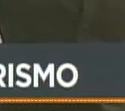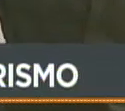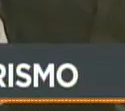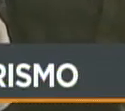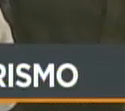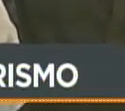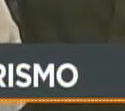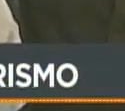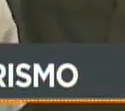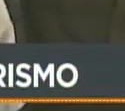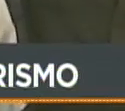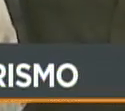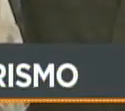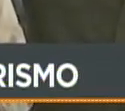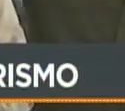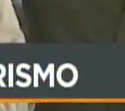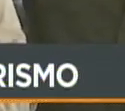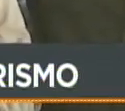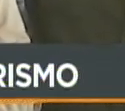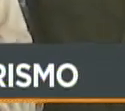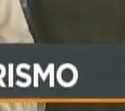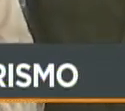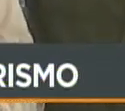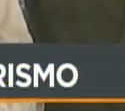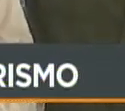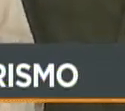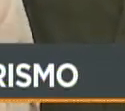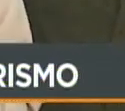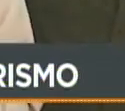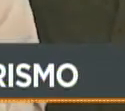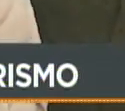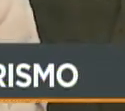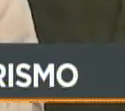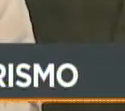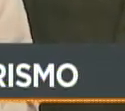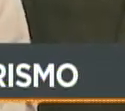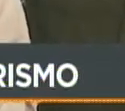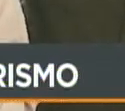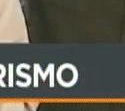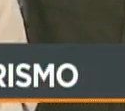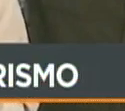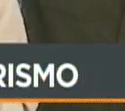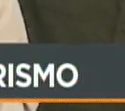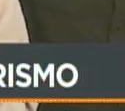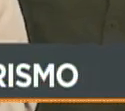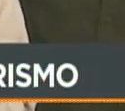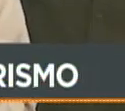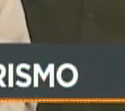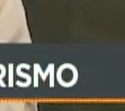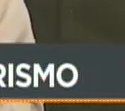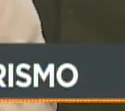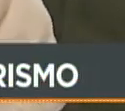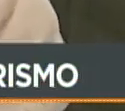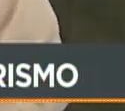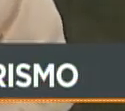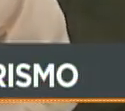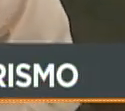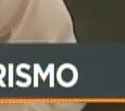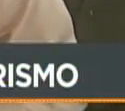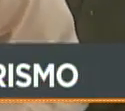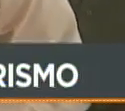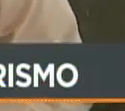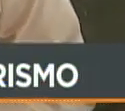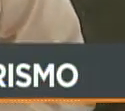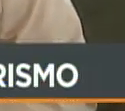cultura y el sector turismo se encuentran estableciendo mesas de trabajo en el estado Anzoátegui para elevar propuestas a lo que será el Plan de la Patria